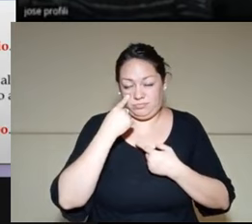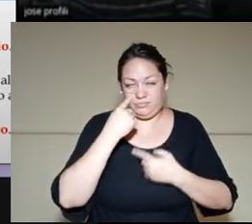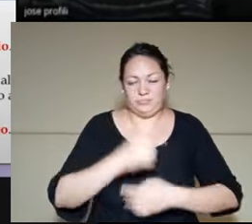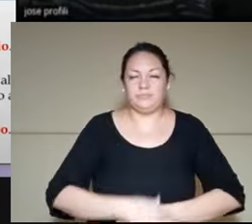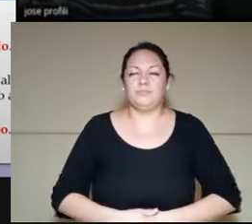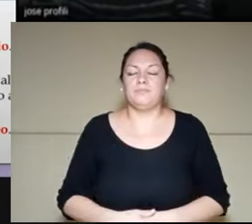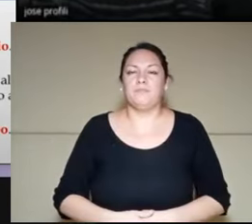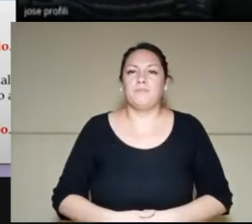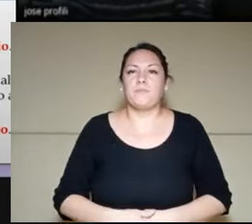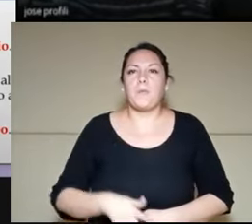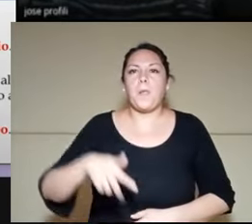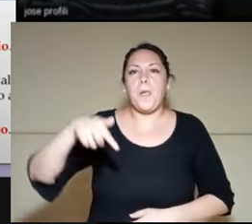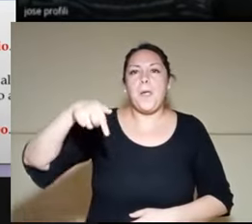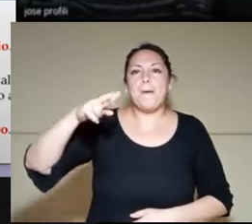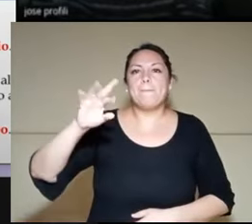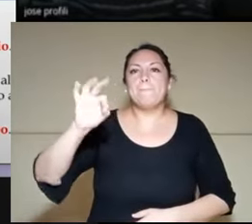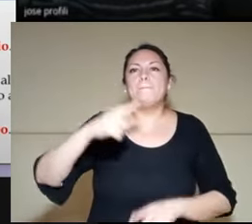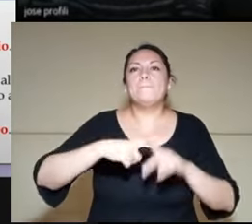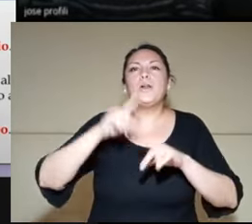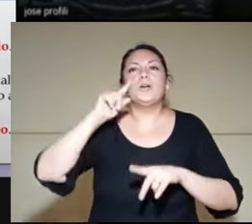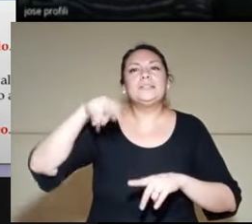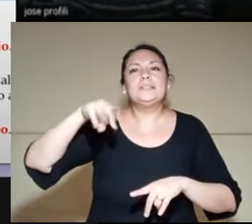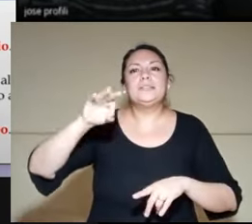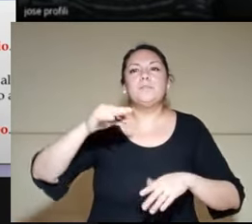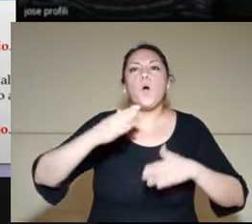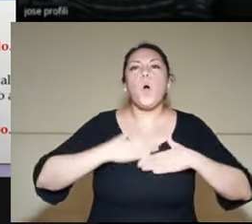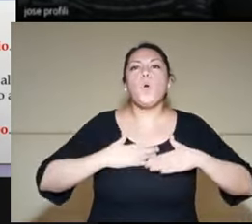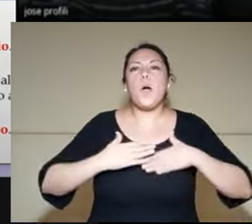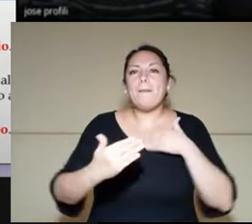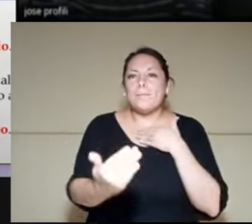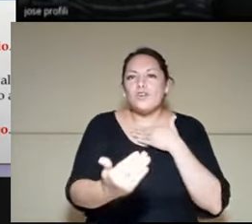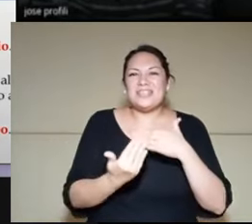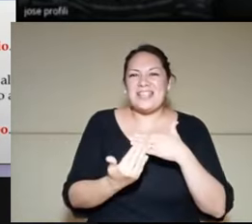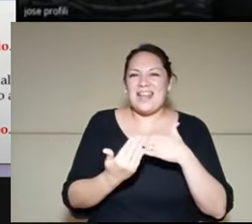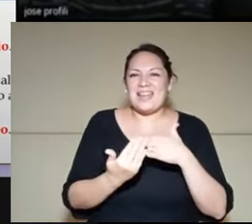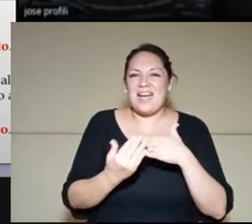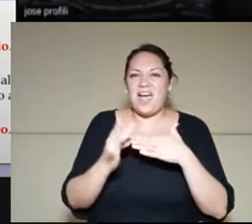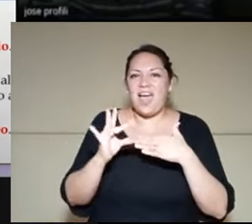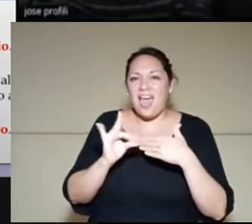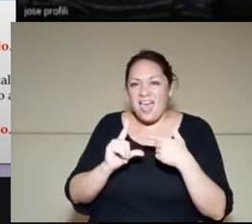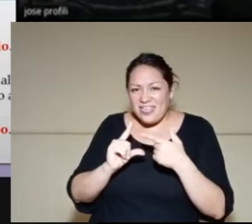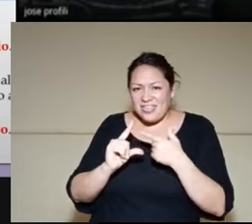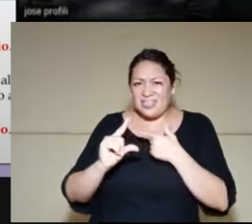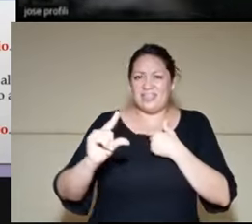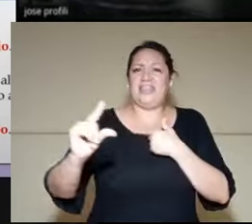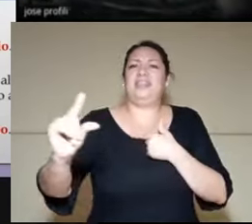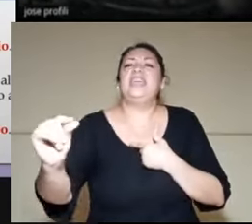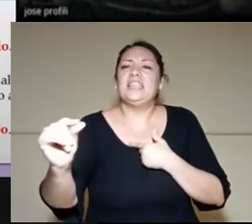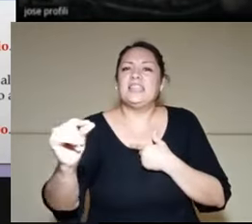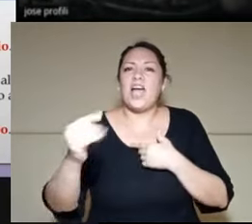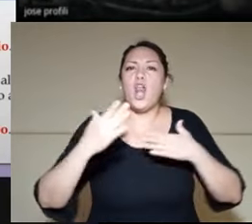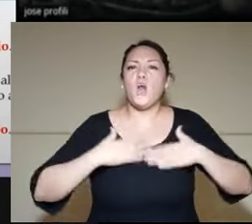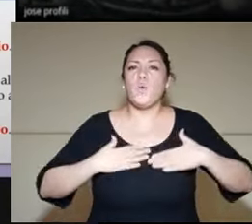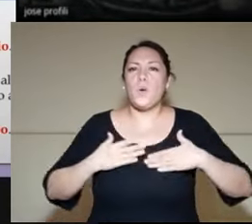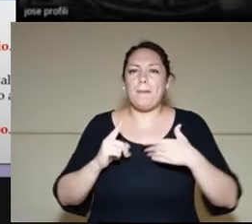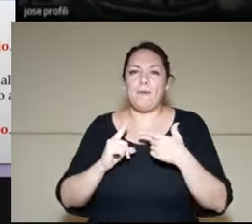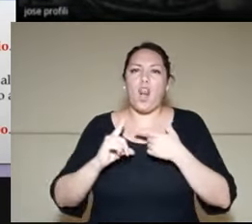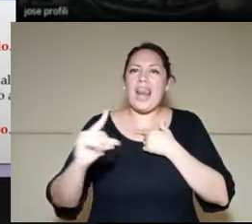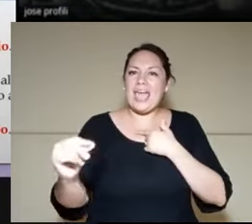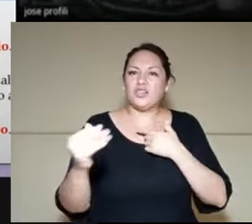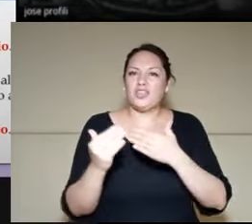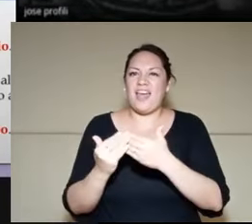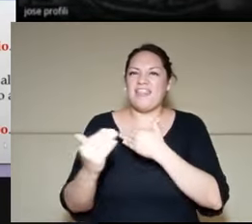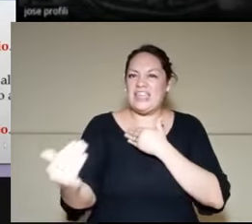Pero siempre lo proximal es lo que está más cerca del centro del cuerpo. Y lo distal es lo que está siempre más lejos